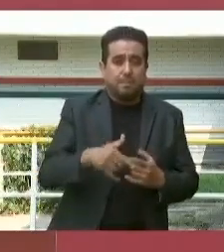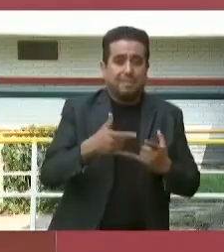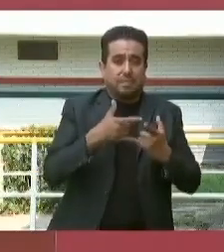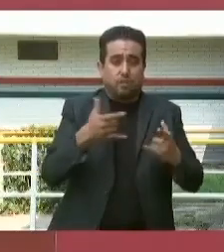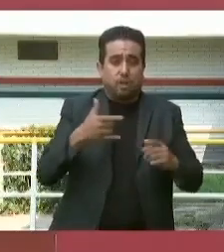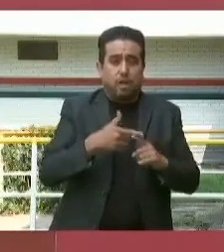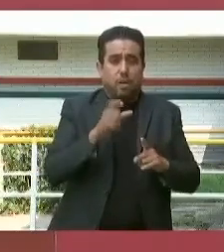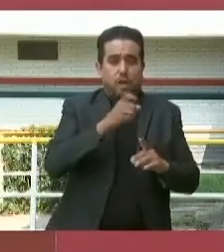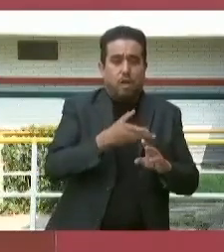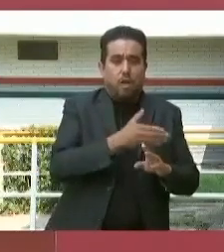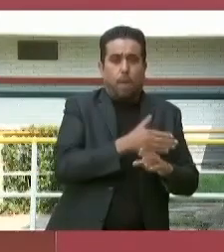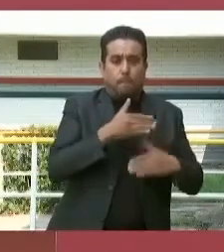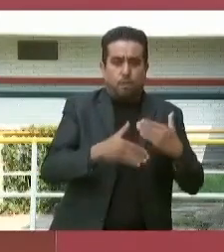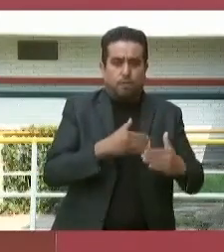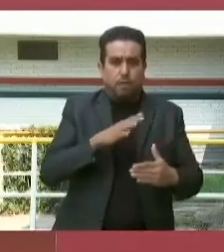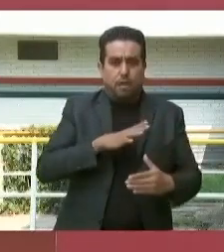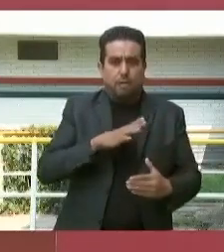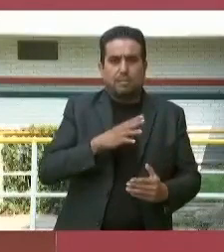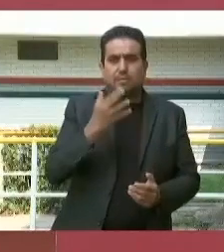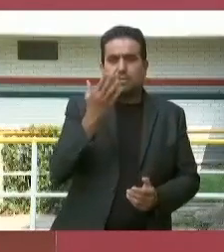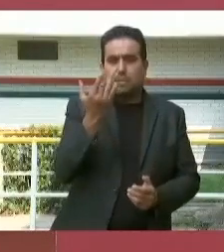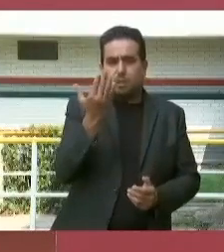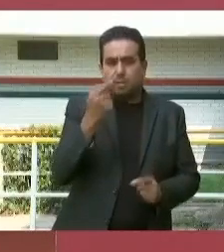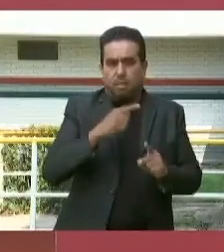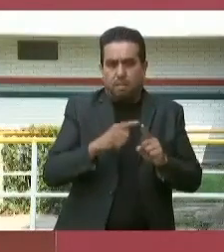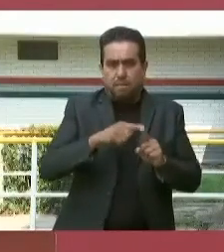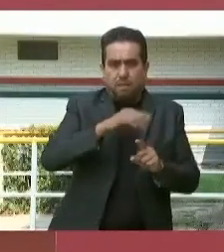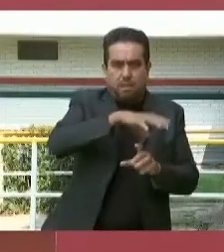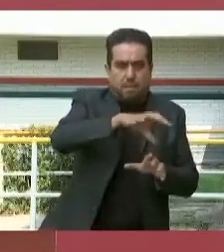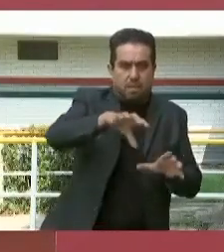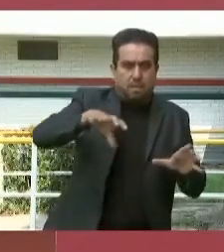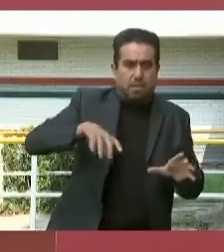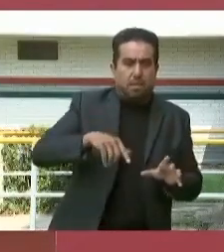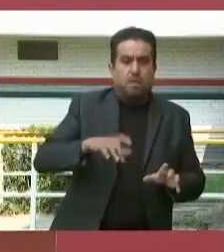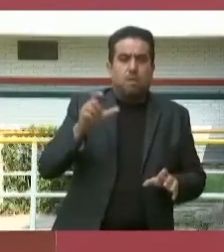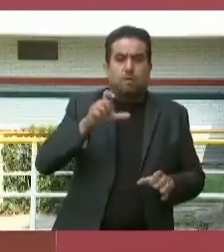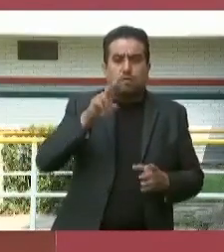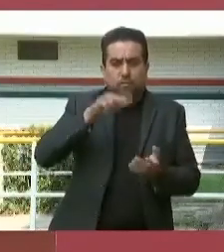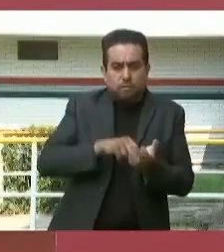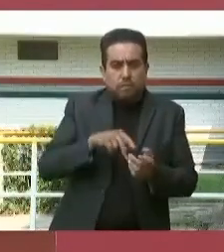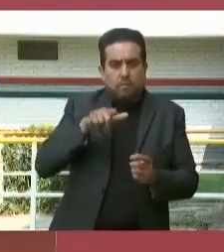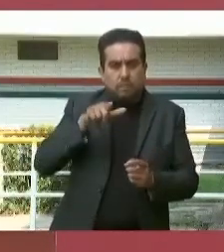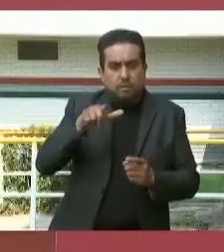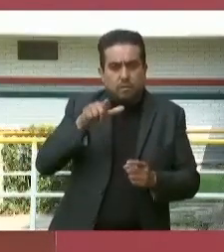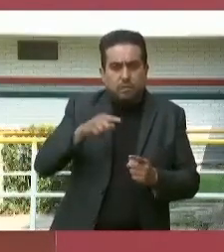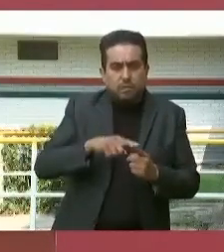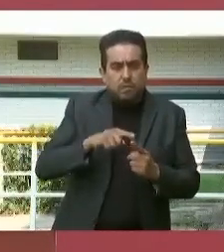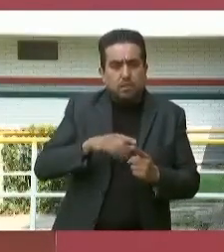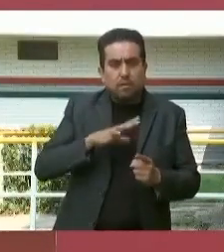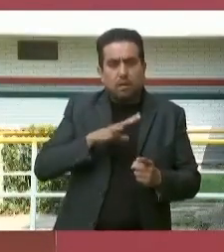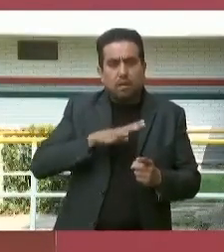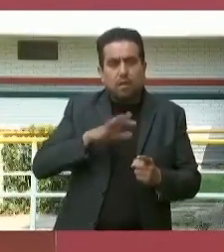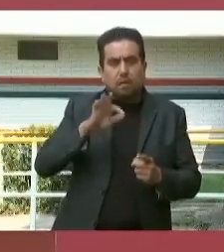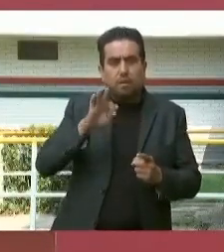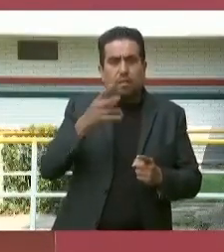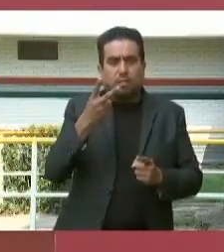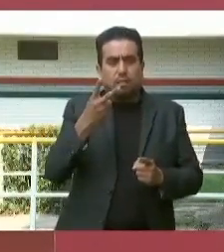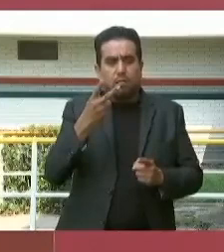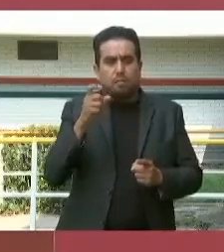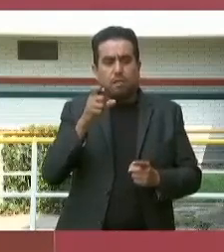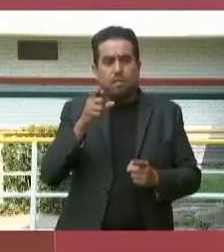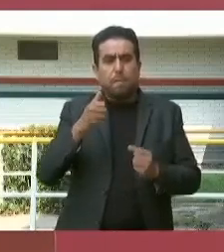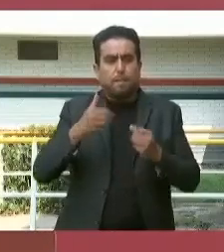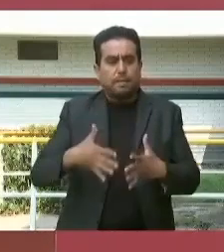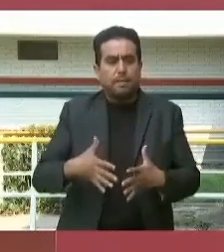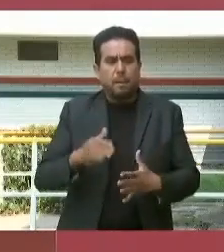salamanca tenemos 50 plantas de proceso en el 2017 estuvieron operando 42 a baja carga